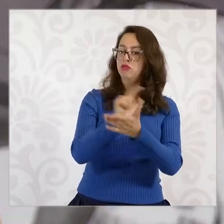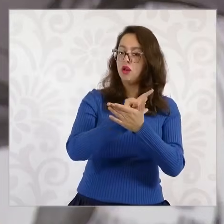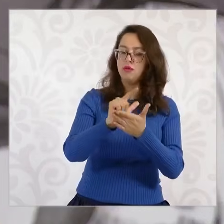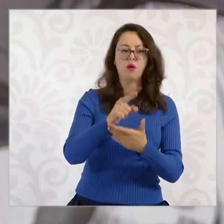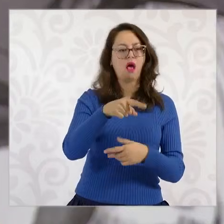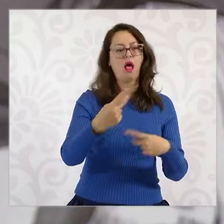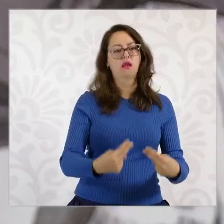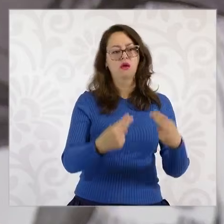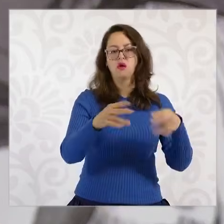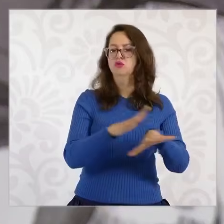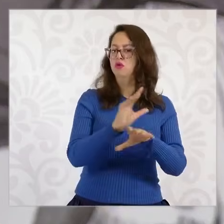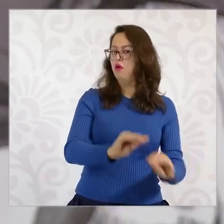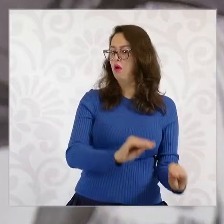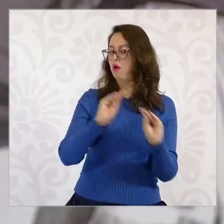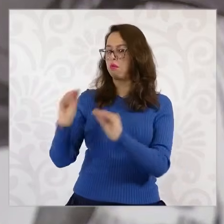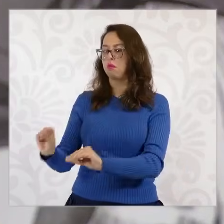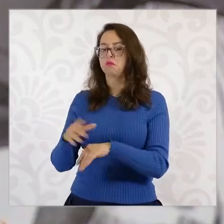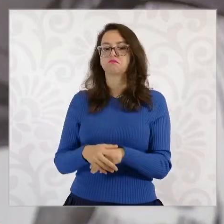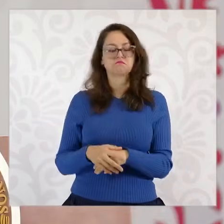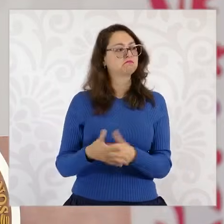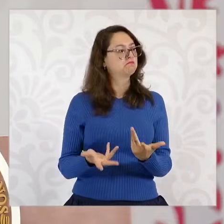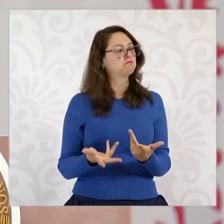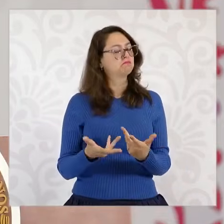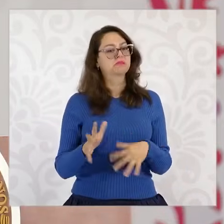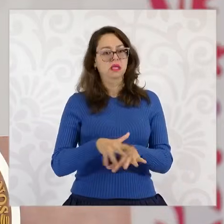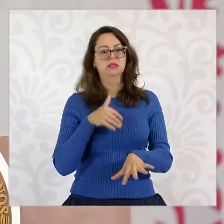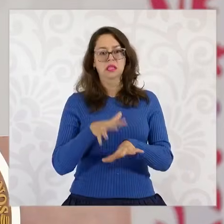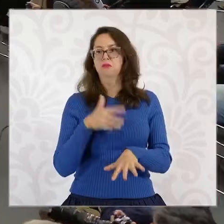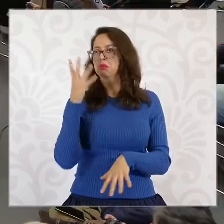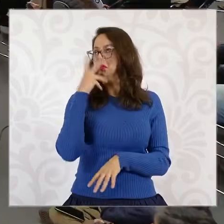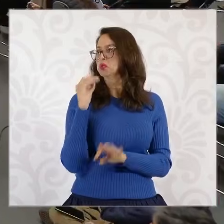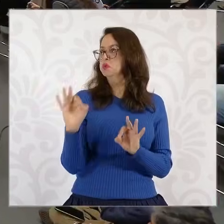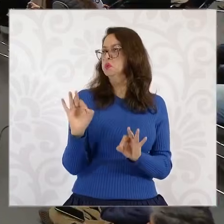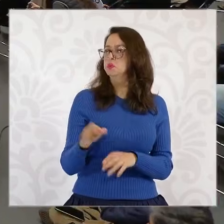CETRAM también quedó muy bien, y Tlalpan está quedando muy bonito.